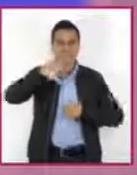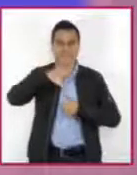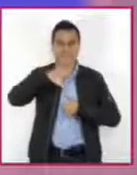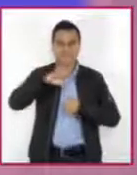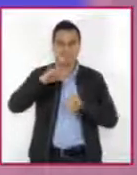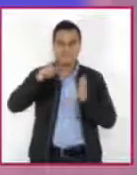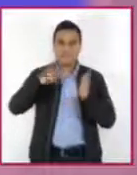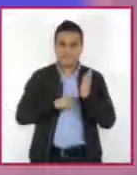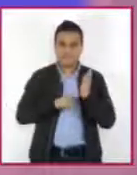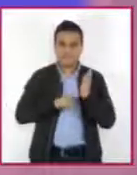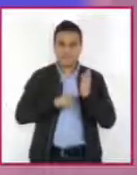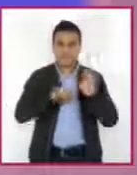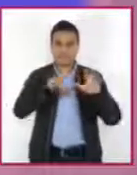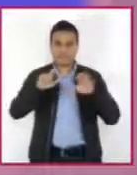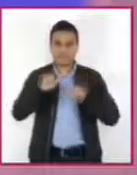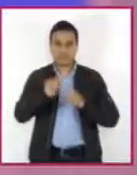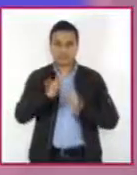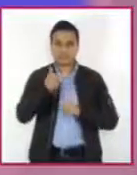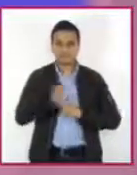1776.